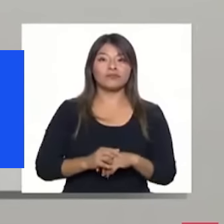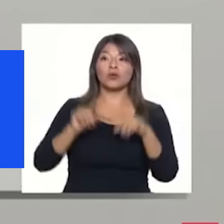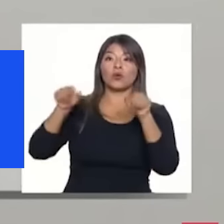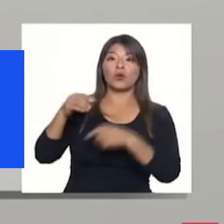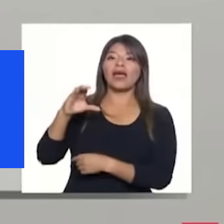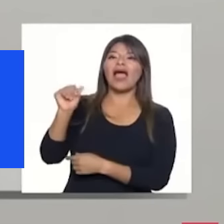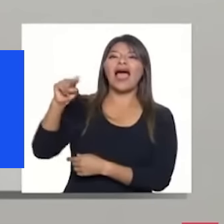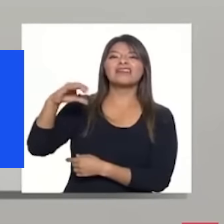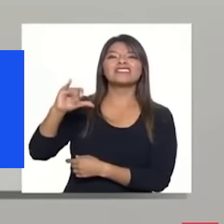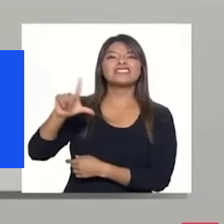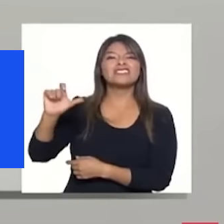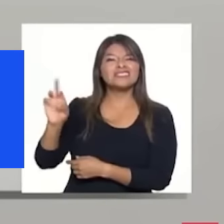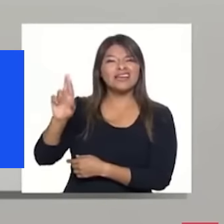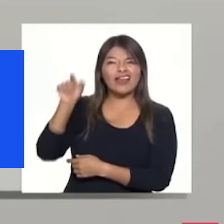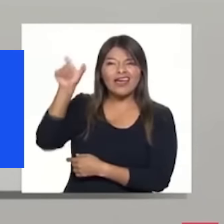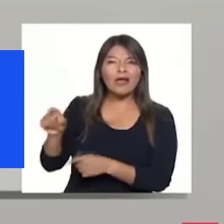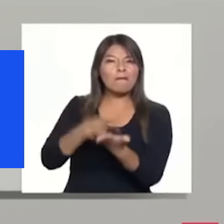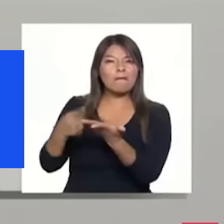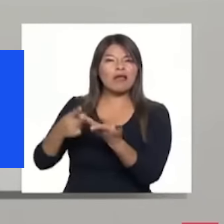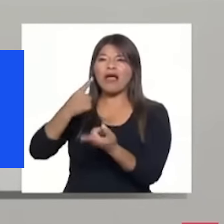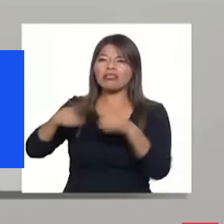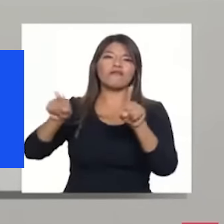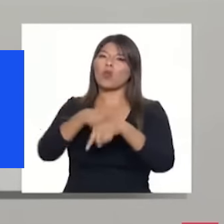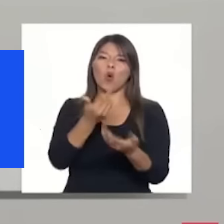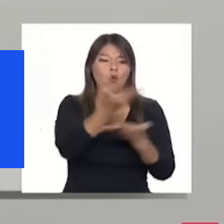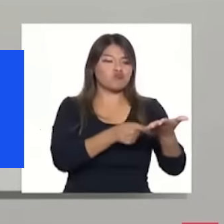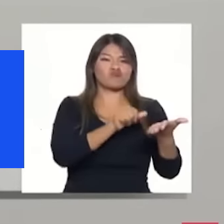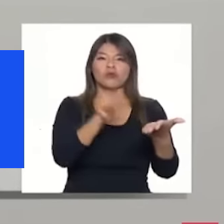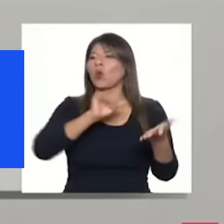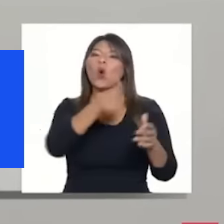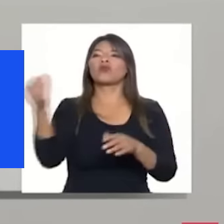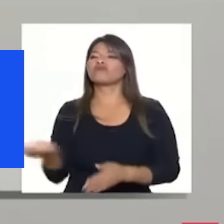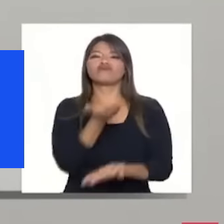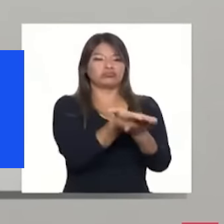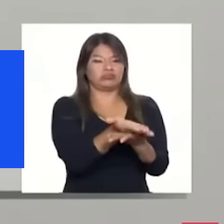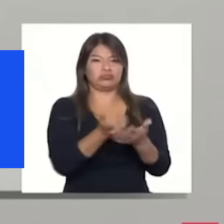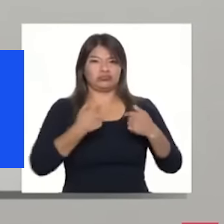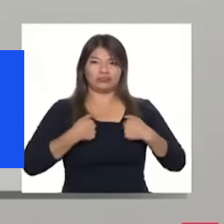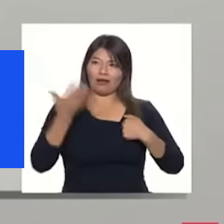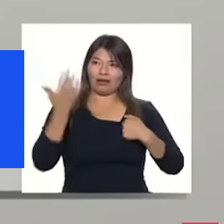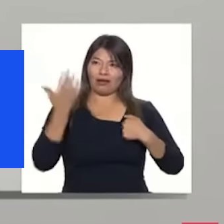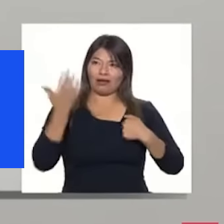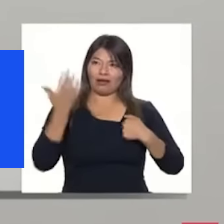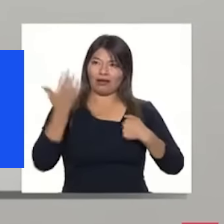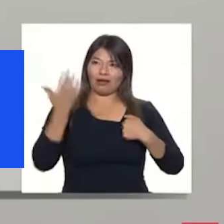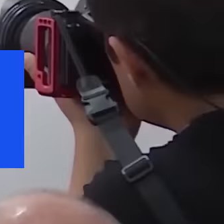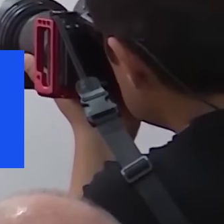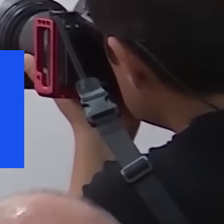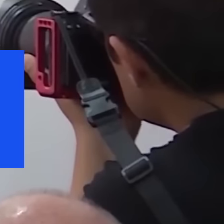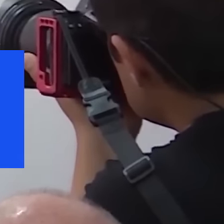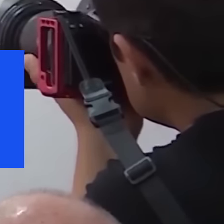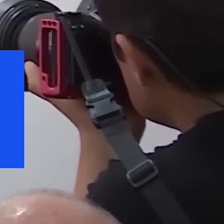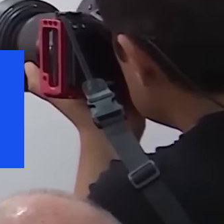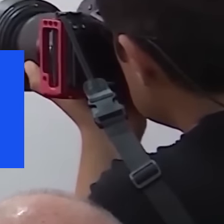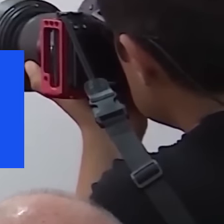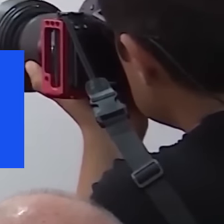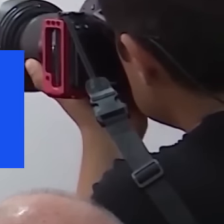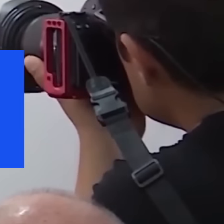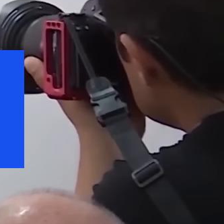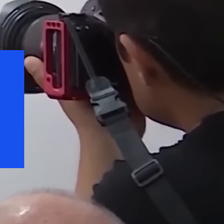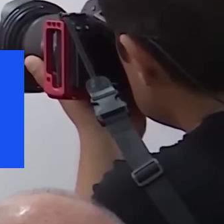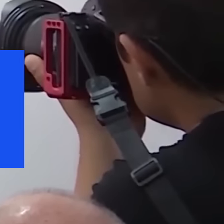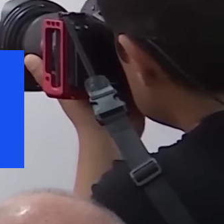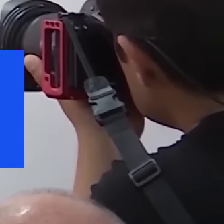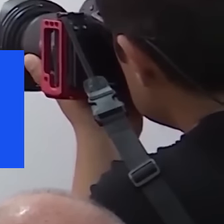canciller desubicado ha dicho que va a haber otro plan de gobierno y de manera majadera ha adelantado un anuncio que por respeto lo debía haber hecho yo. Pero lo que yo... ¡Azu! Le